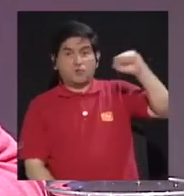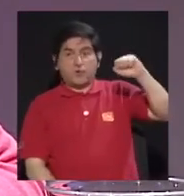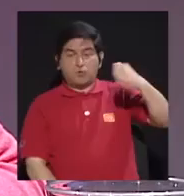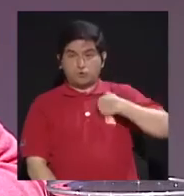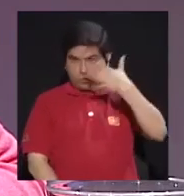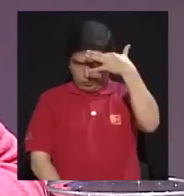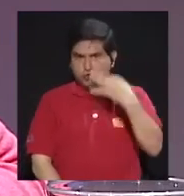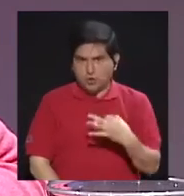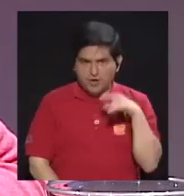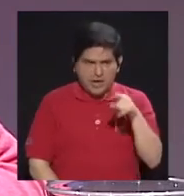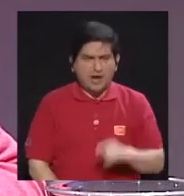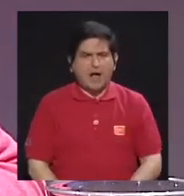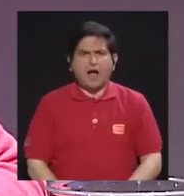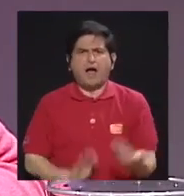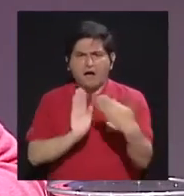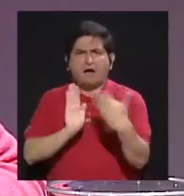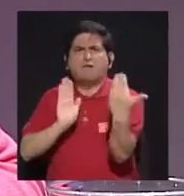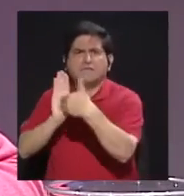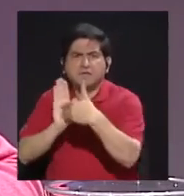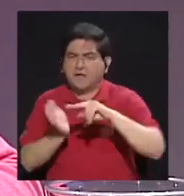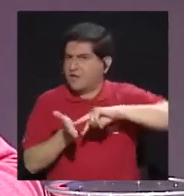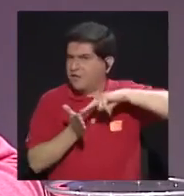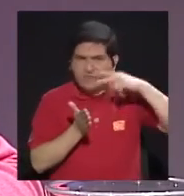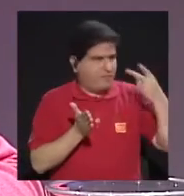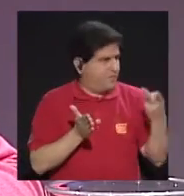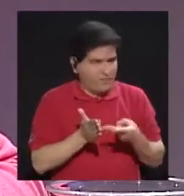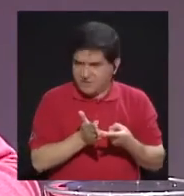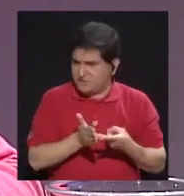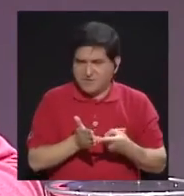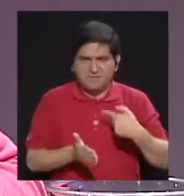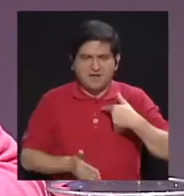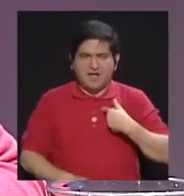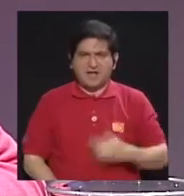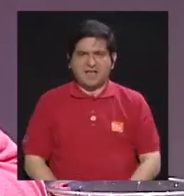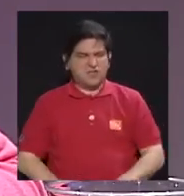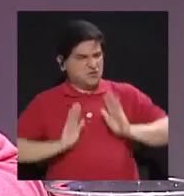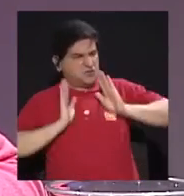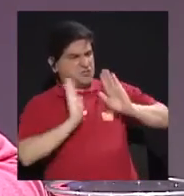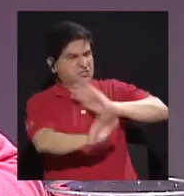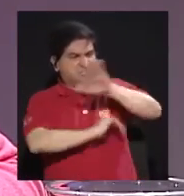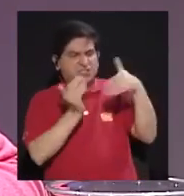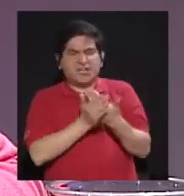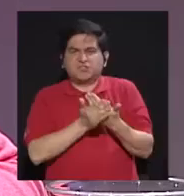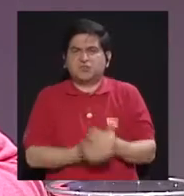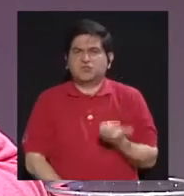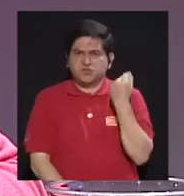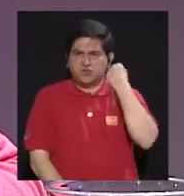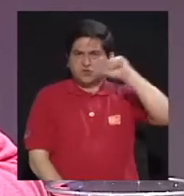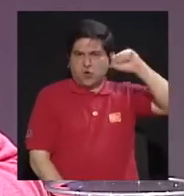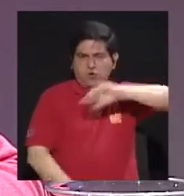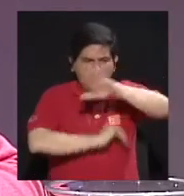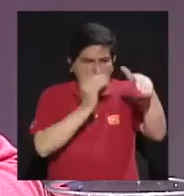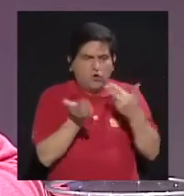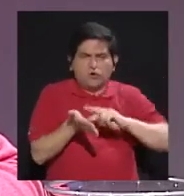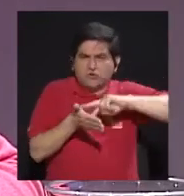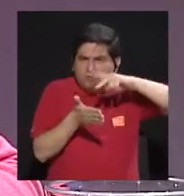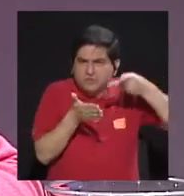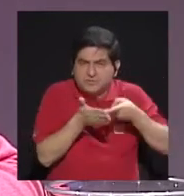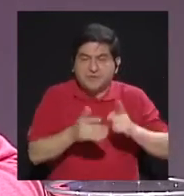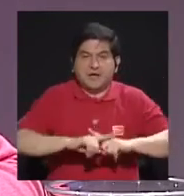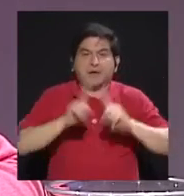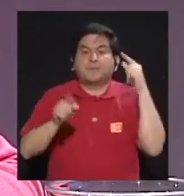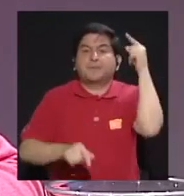quien yo creía, había violentado. Eso no significa que yo reniego de toda la revolución y de todo lo que sucedió,